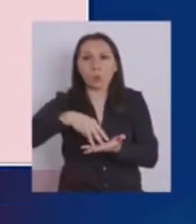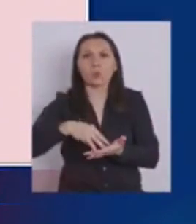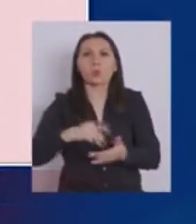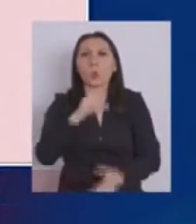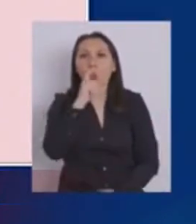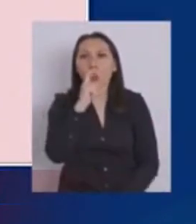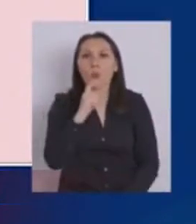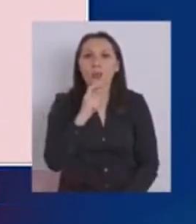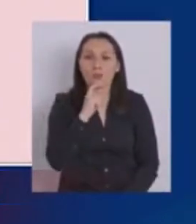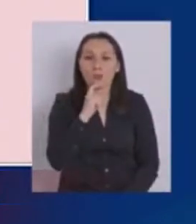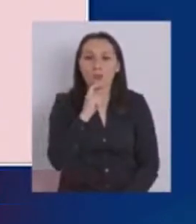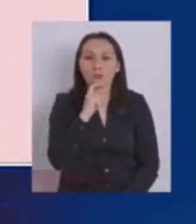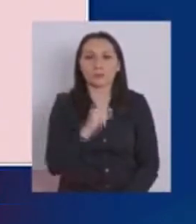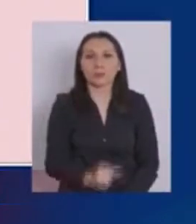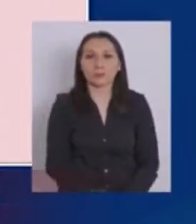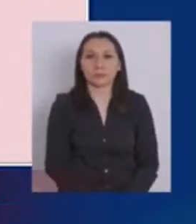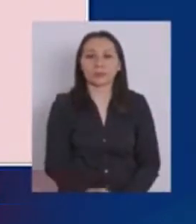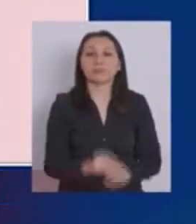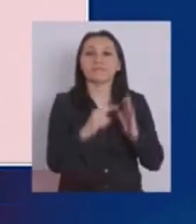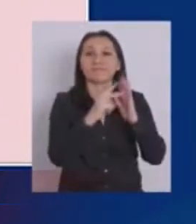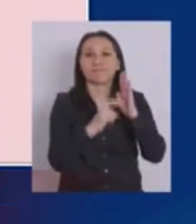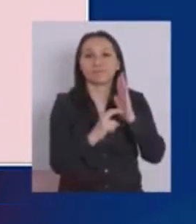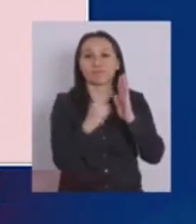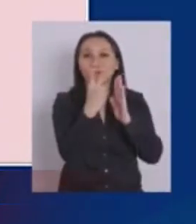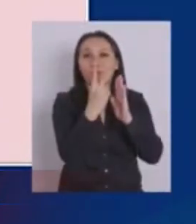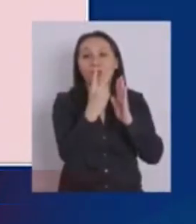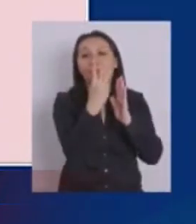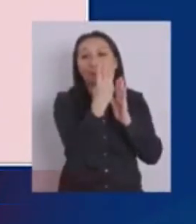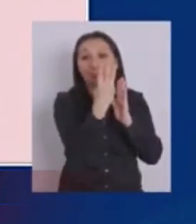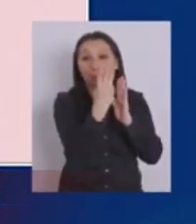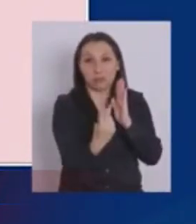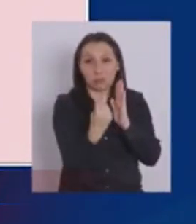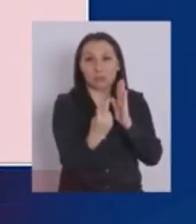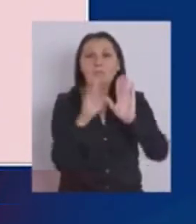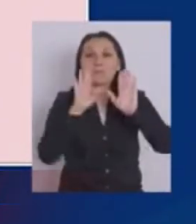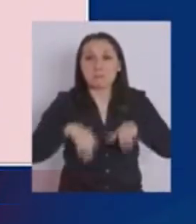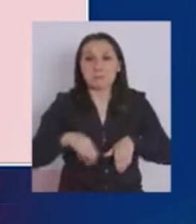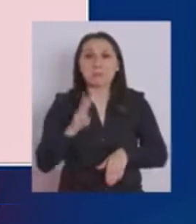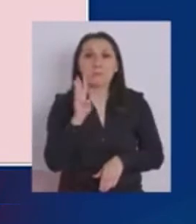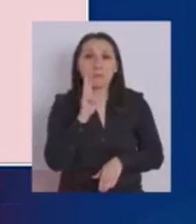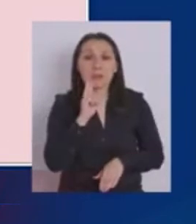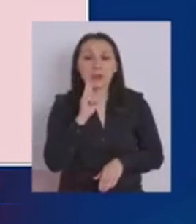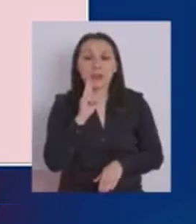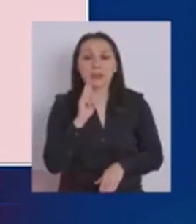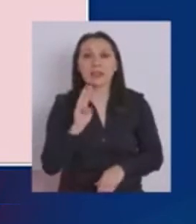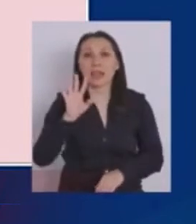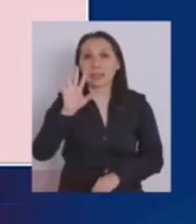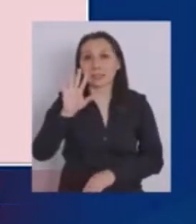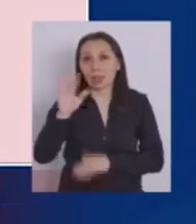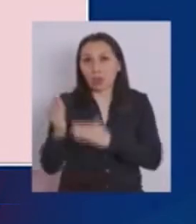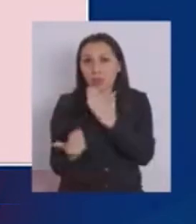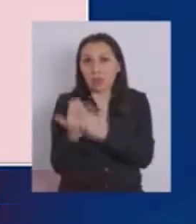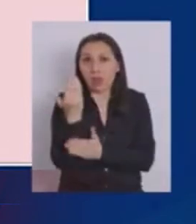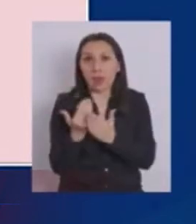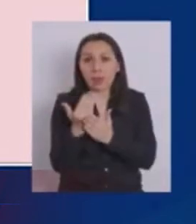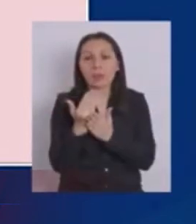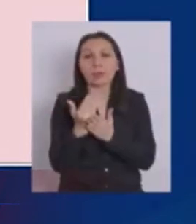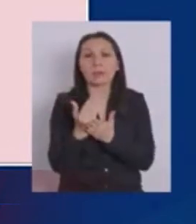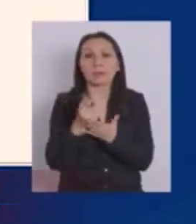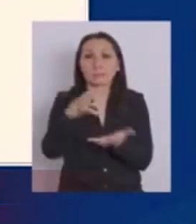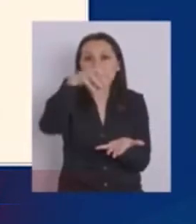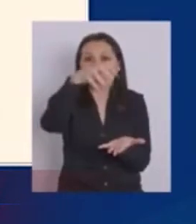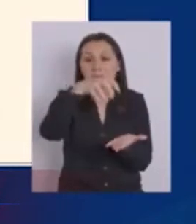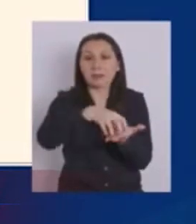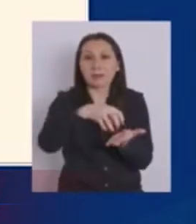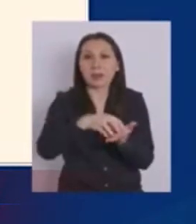curicó retroceden a transición desde el mismo miércoles a las 3 a las 5 de la mañana en la región de